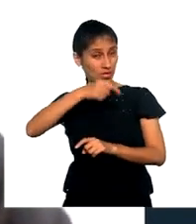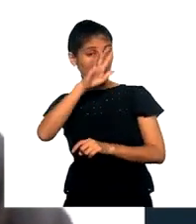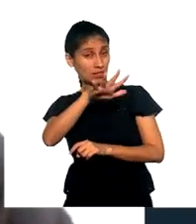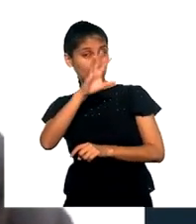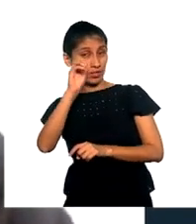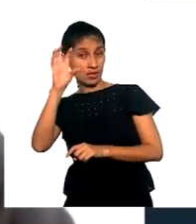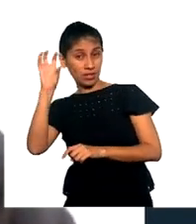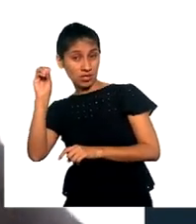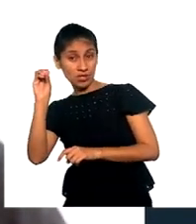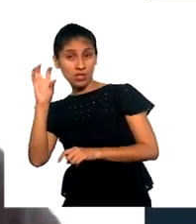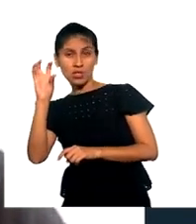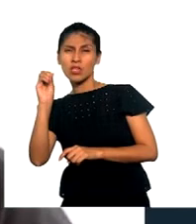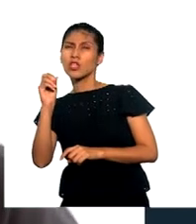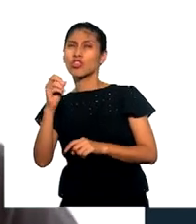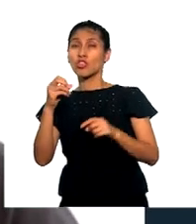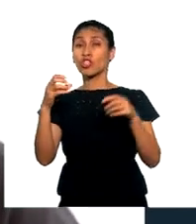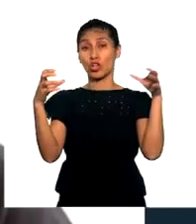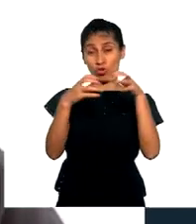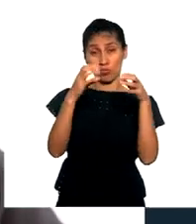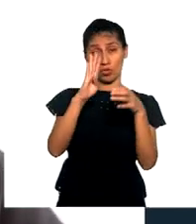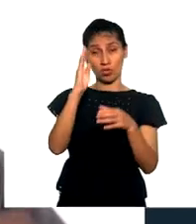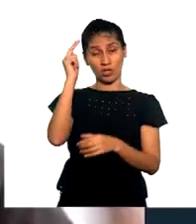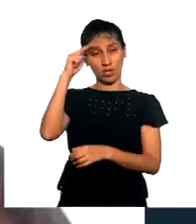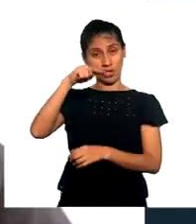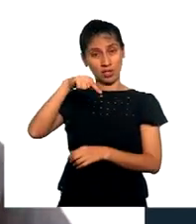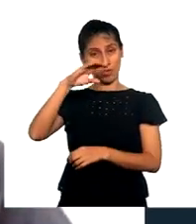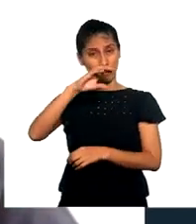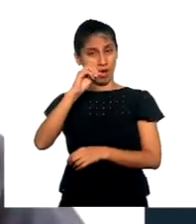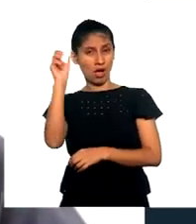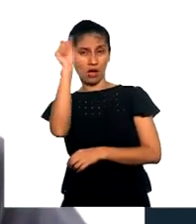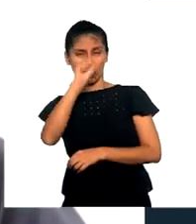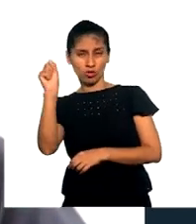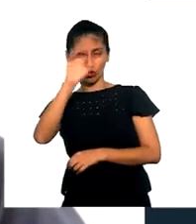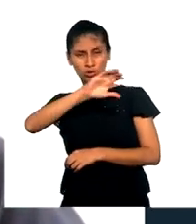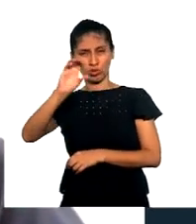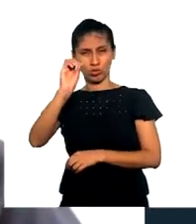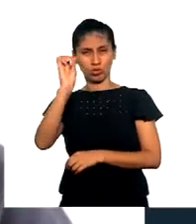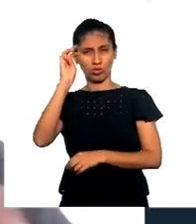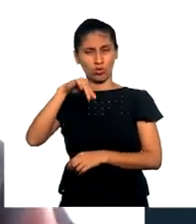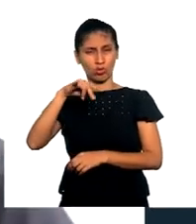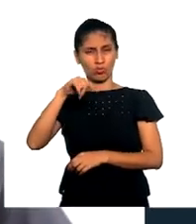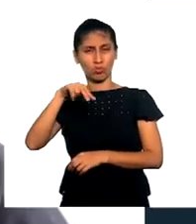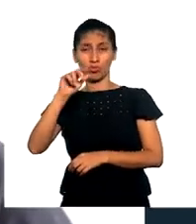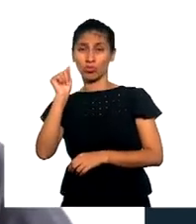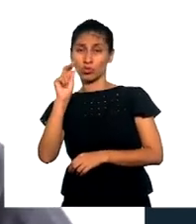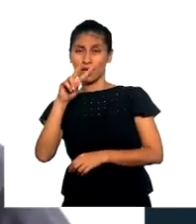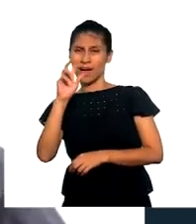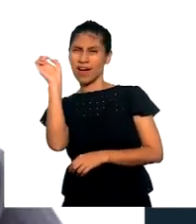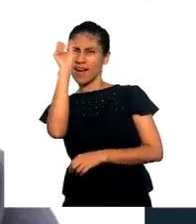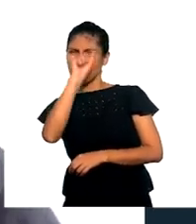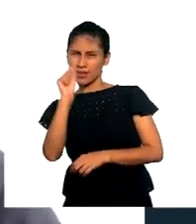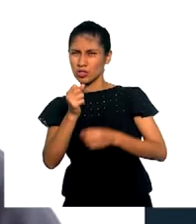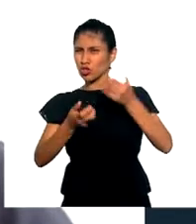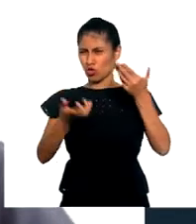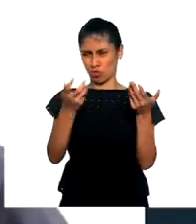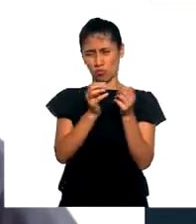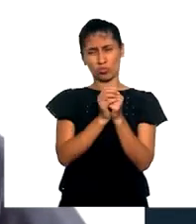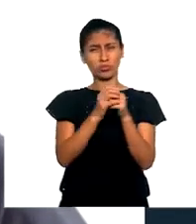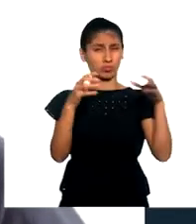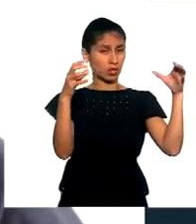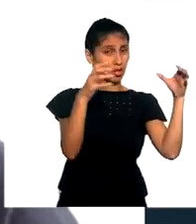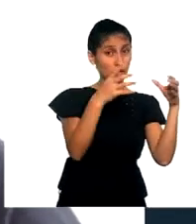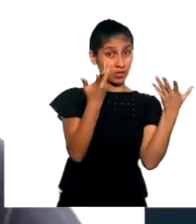país que son los bancos comunales son experiencias justamente de ahorros comunitarios de ahorro asociativo o este local no